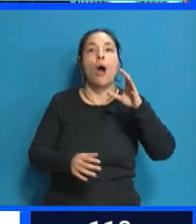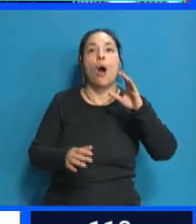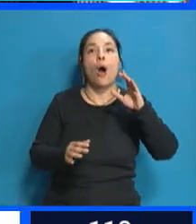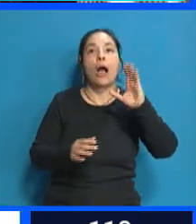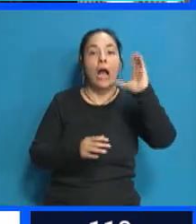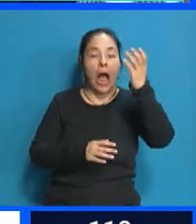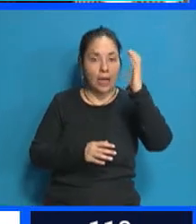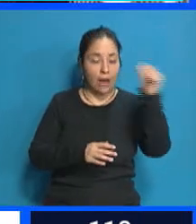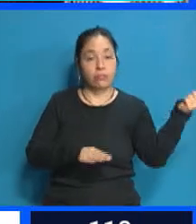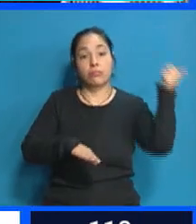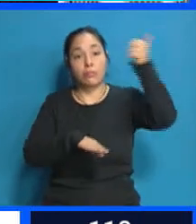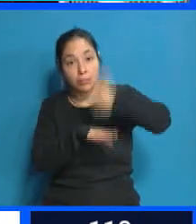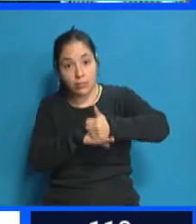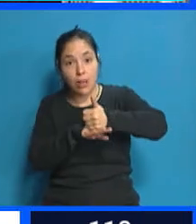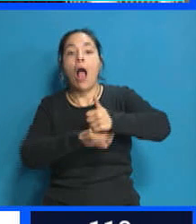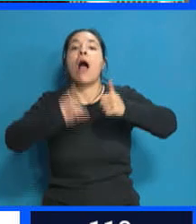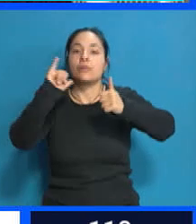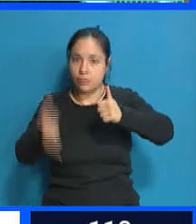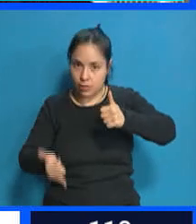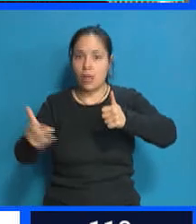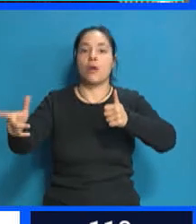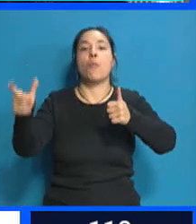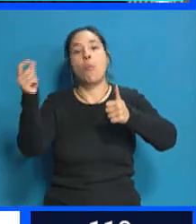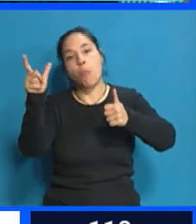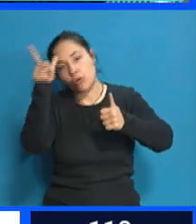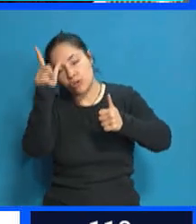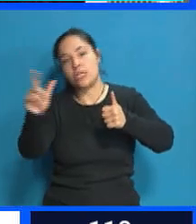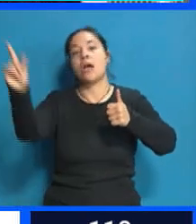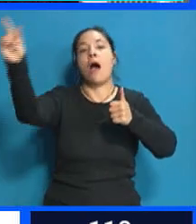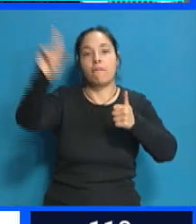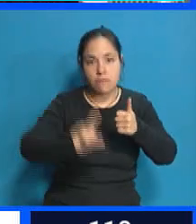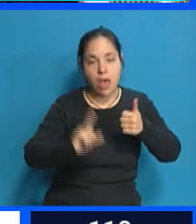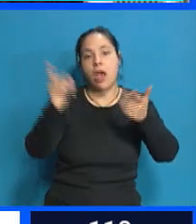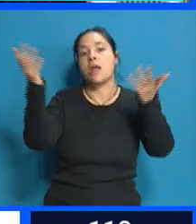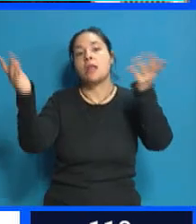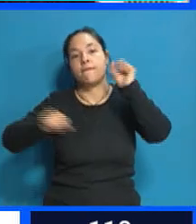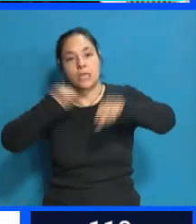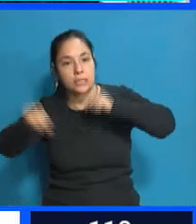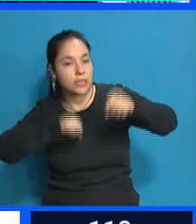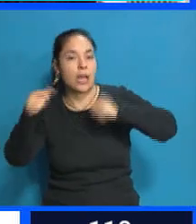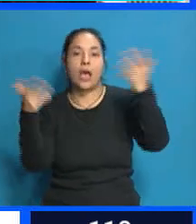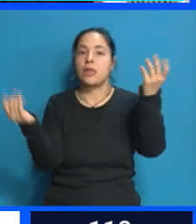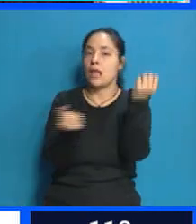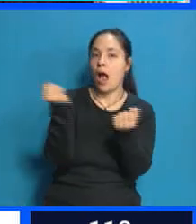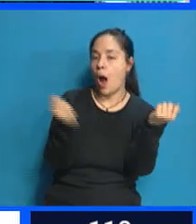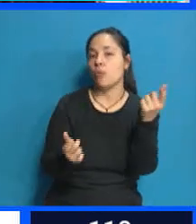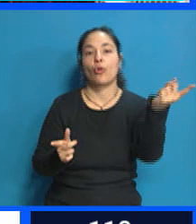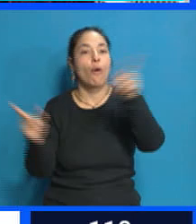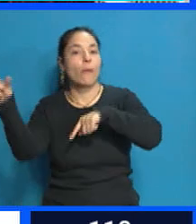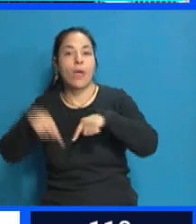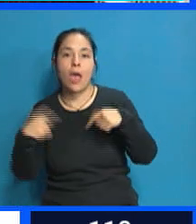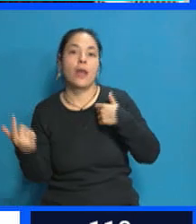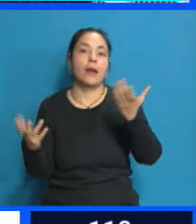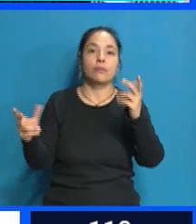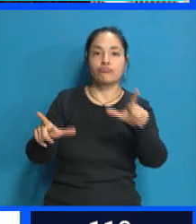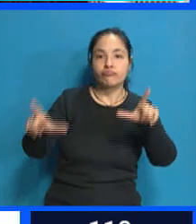preocuparse por la ciudad, ahí es cuando mandan móviles y policías en bicicleta. Y no es así,